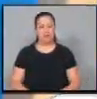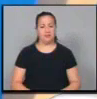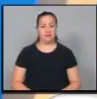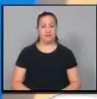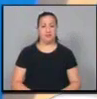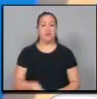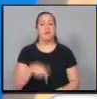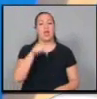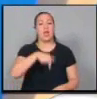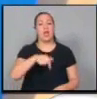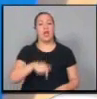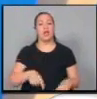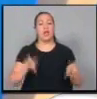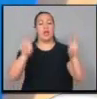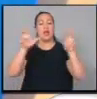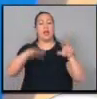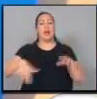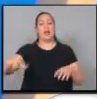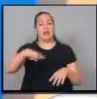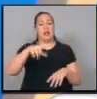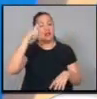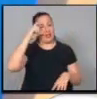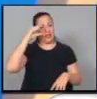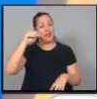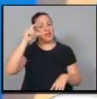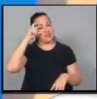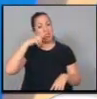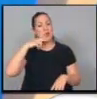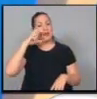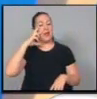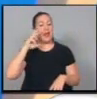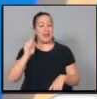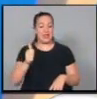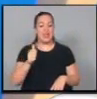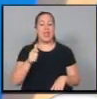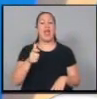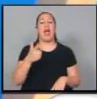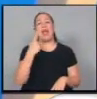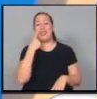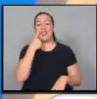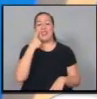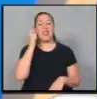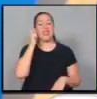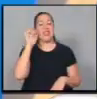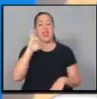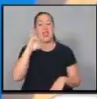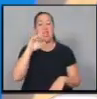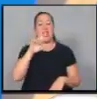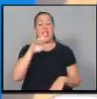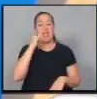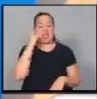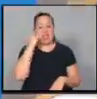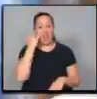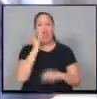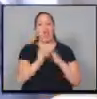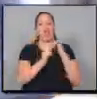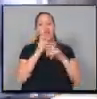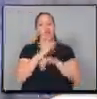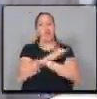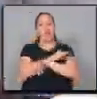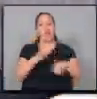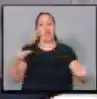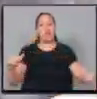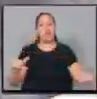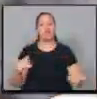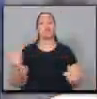Y ahora nos vamos a Esteban Echeverría. Allí su intendente Fernando Grey estuvo dando cuenta y anunciando la